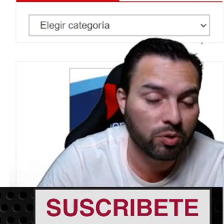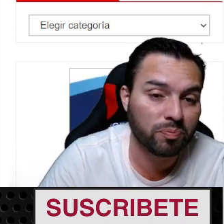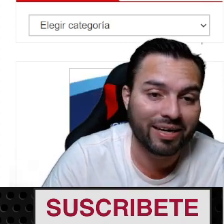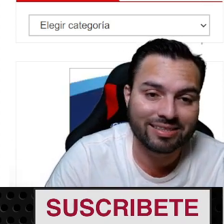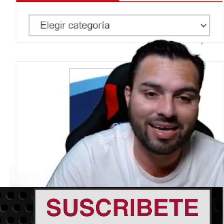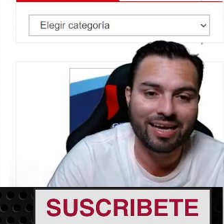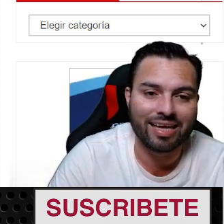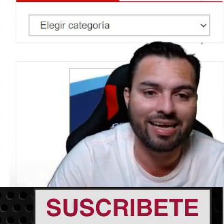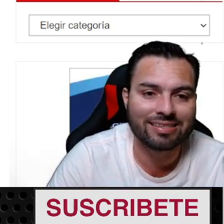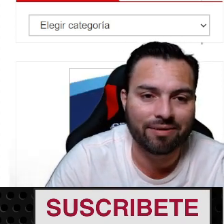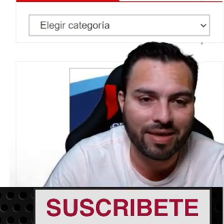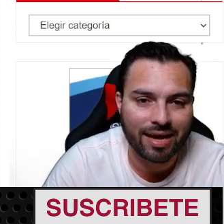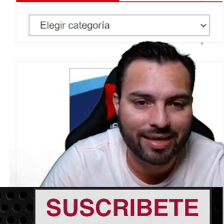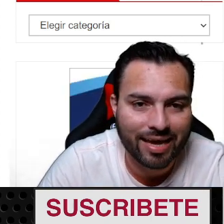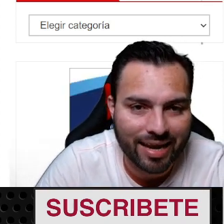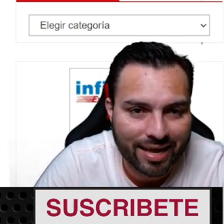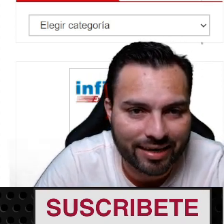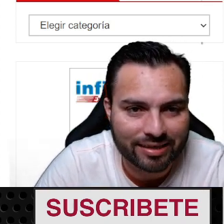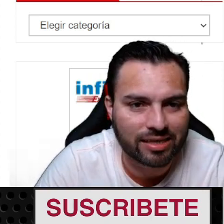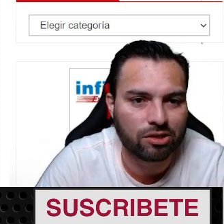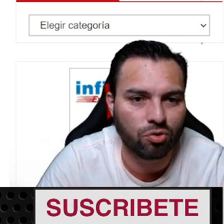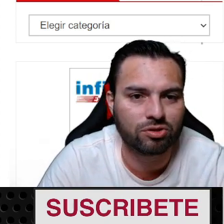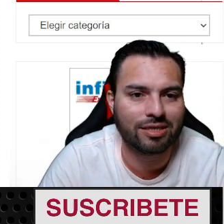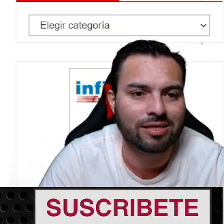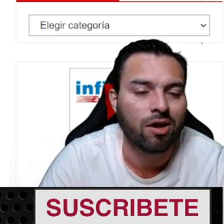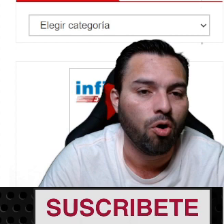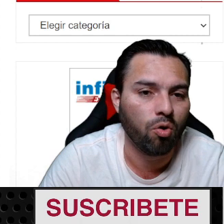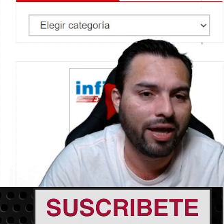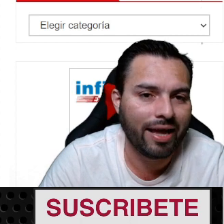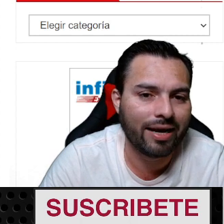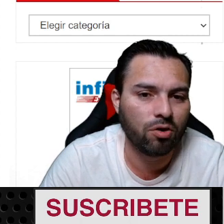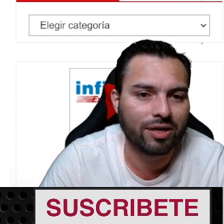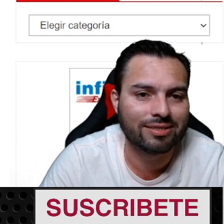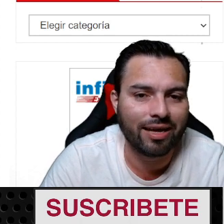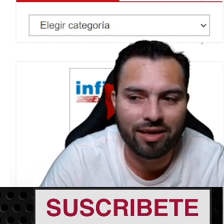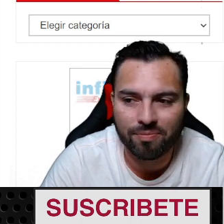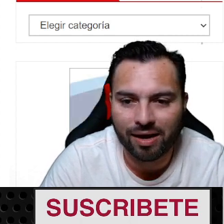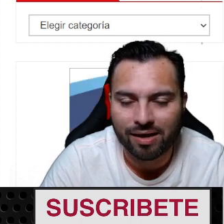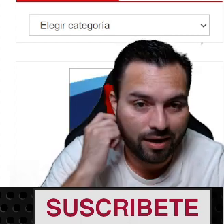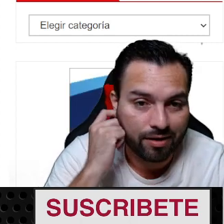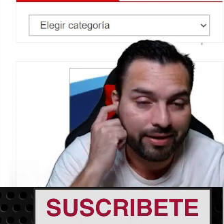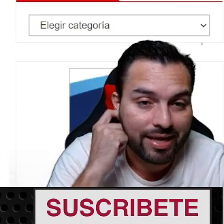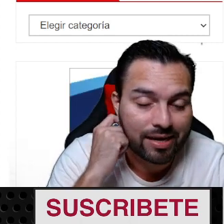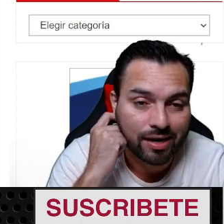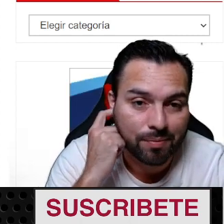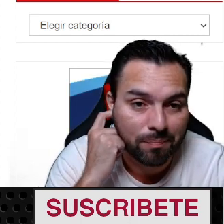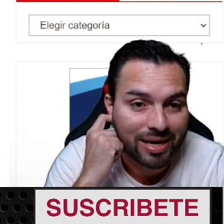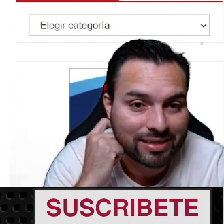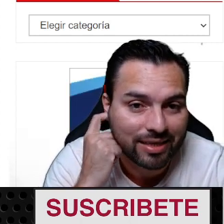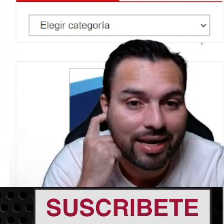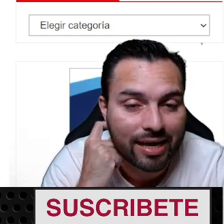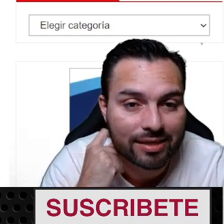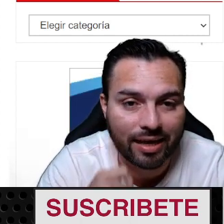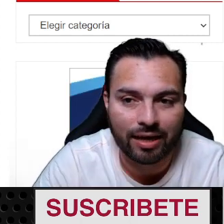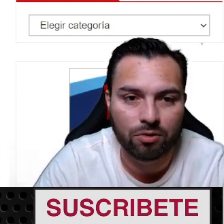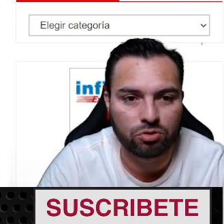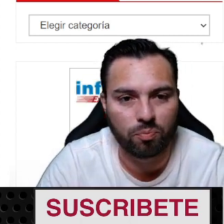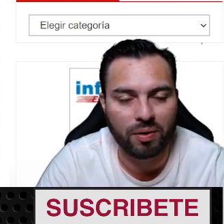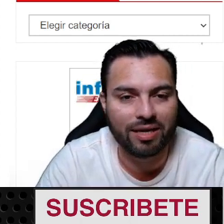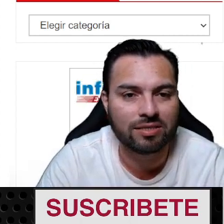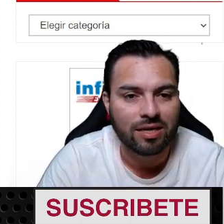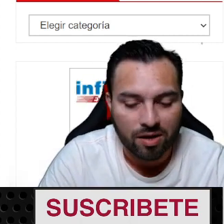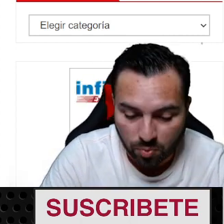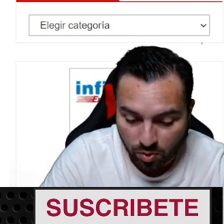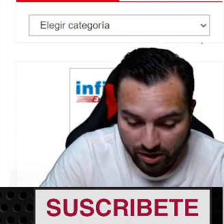y pues parecía que ya sabía quién era en ese entonces o qué era lo que se iba a venir más adelante en